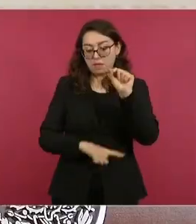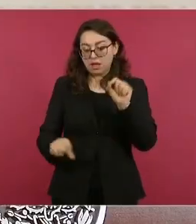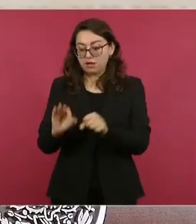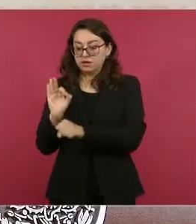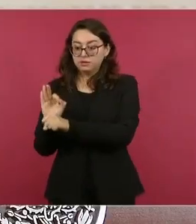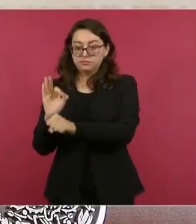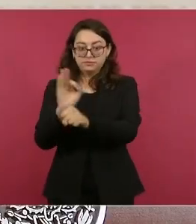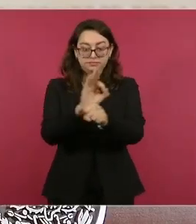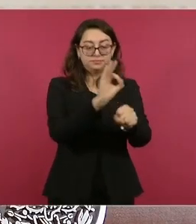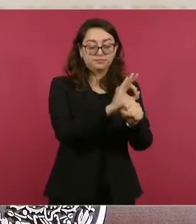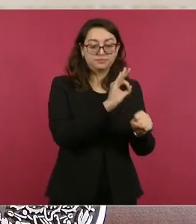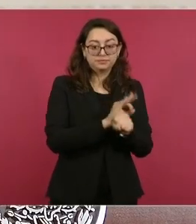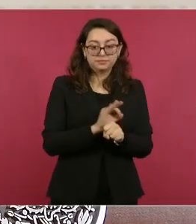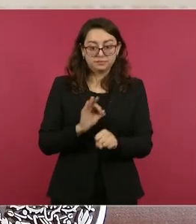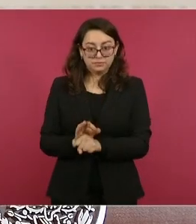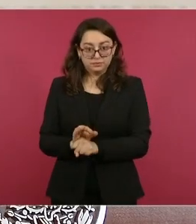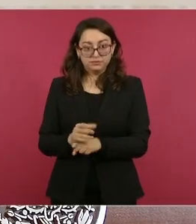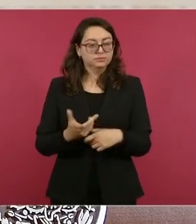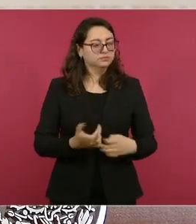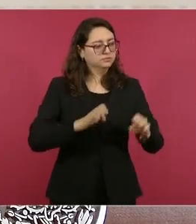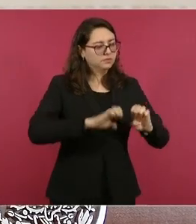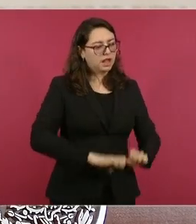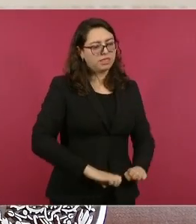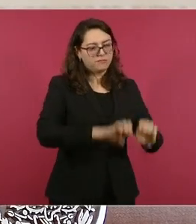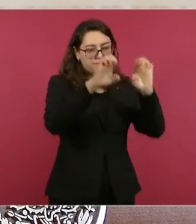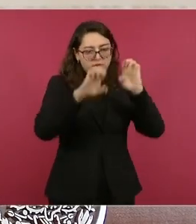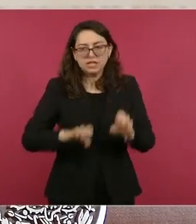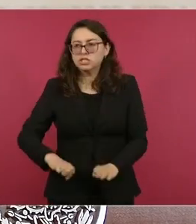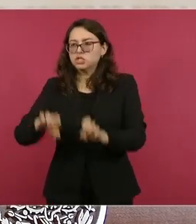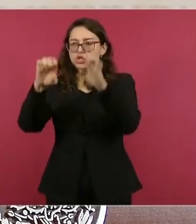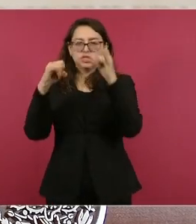Esto es la protección de instalaciones estratégicas.